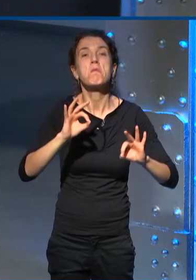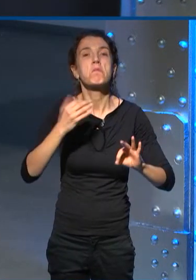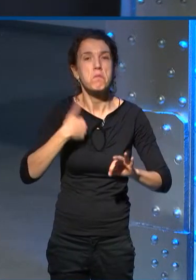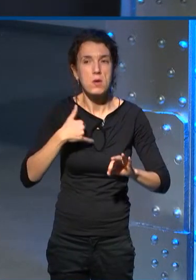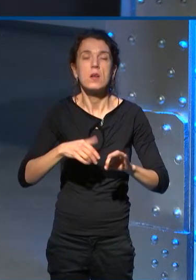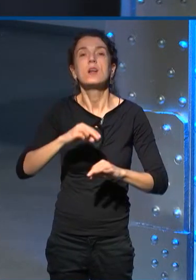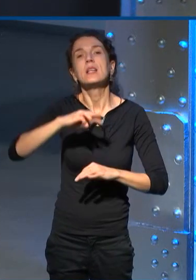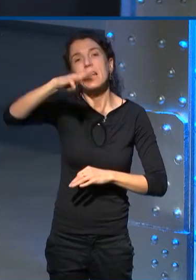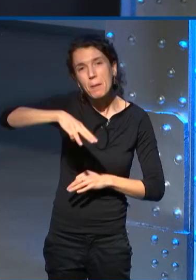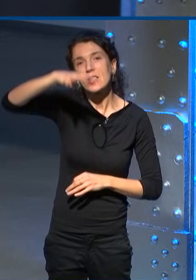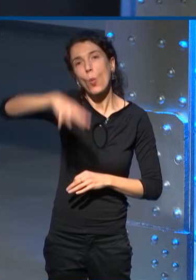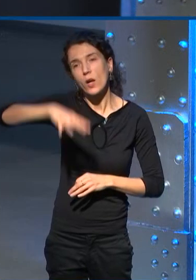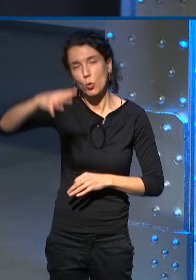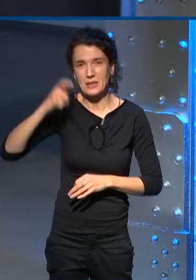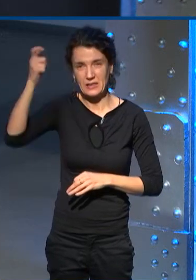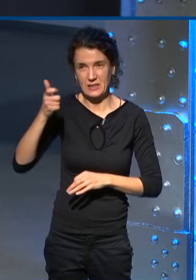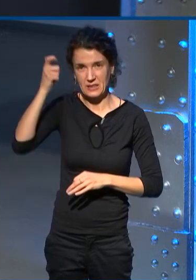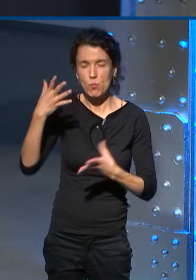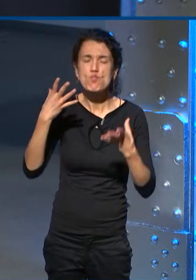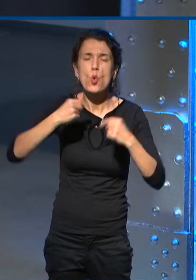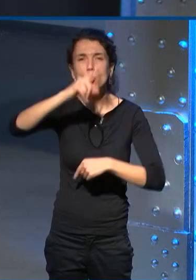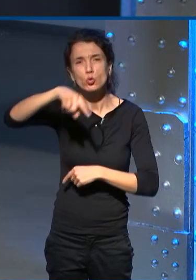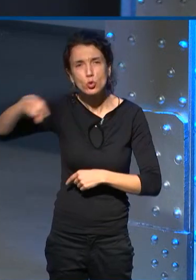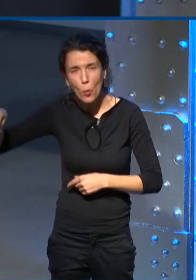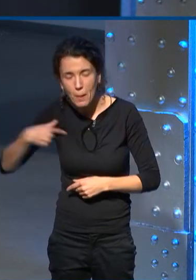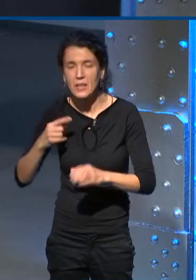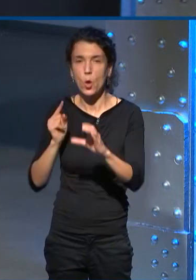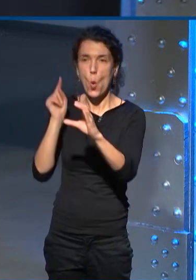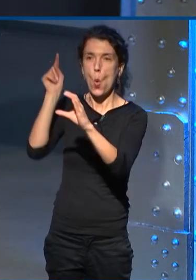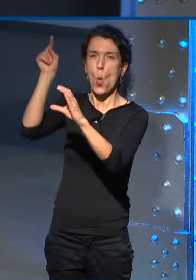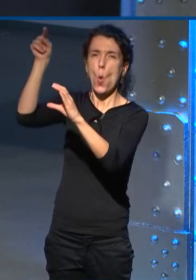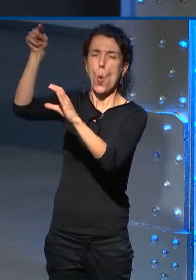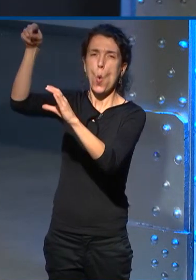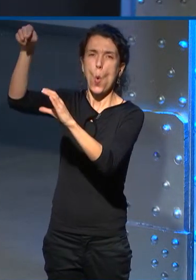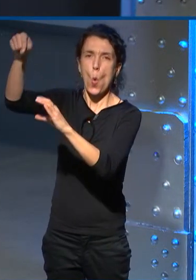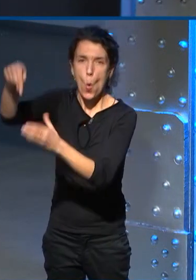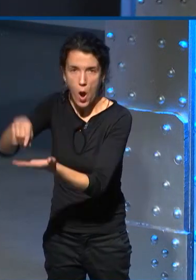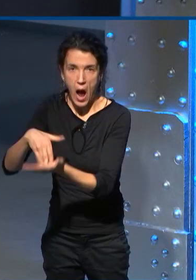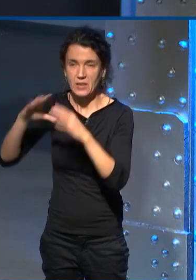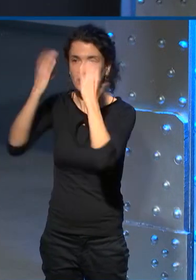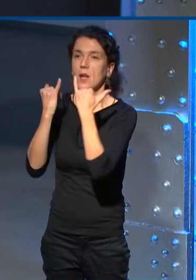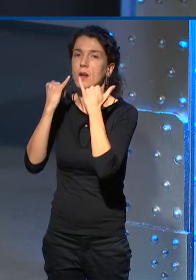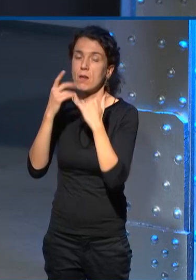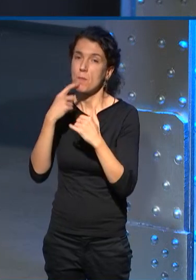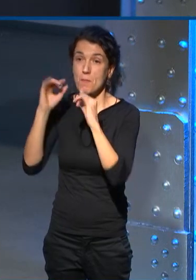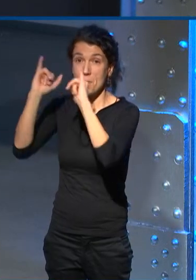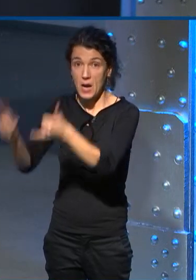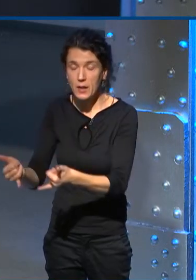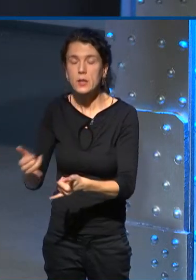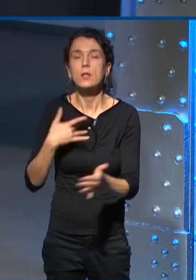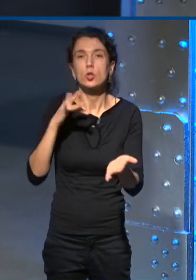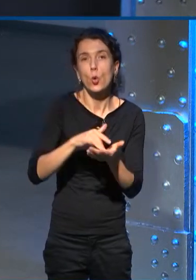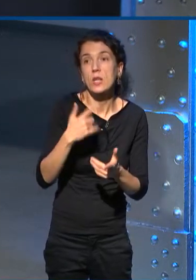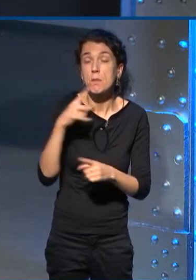tardaría 3 o 4 meses. Pero son muchos meses para ir hasta allá. Y entonces, además, uno tiene la inseguridad de que si le pasa